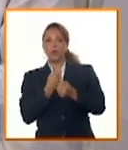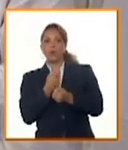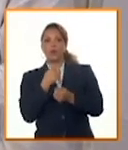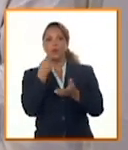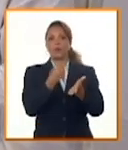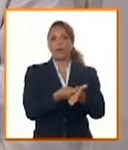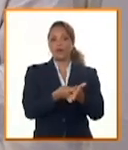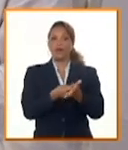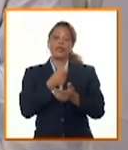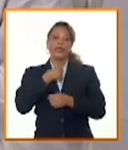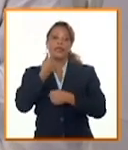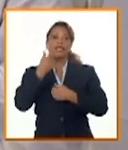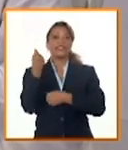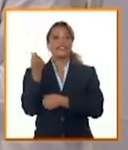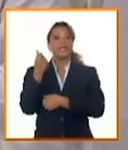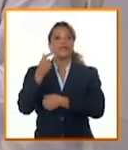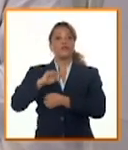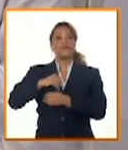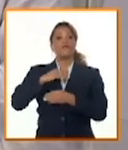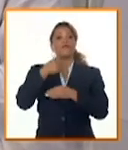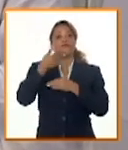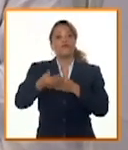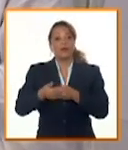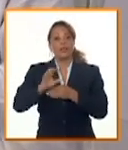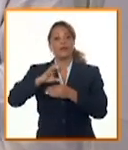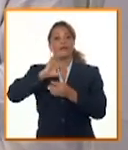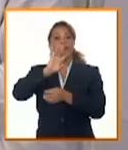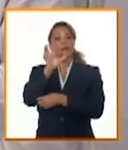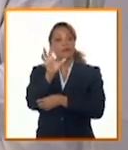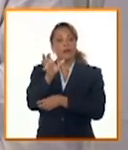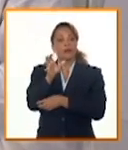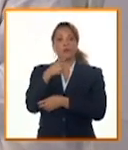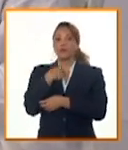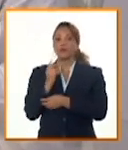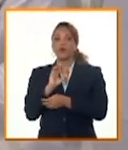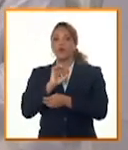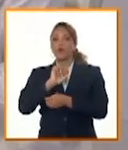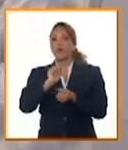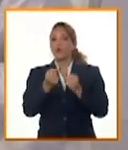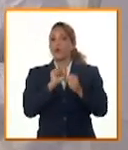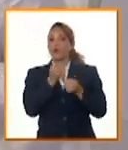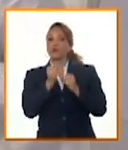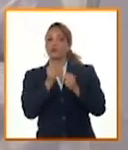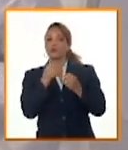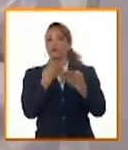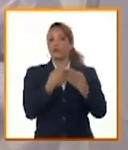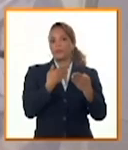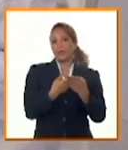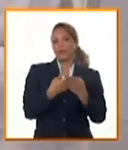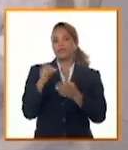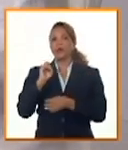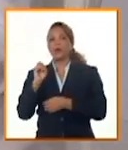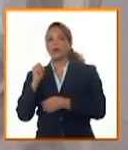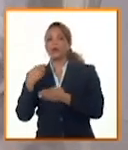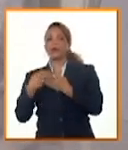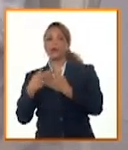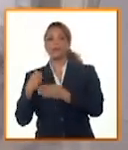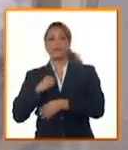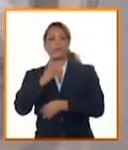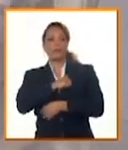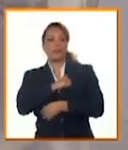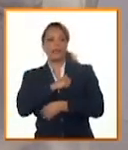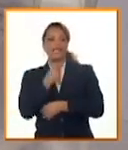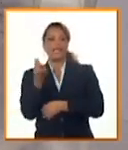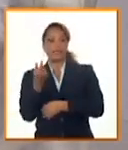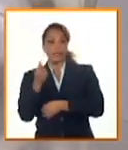el dinero que está fuera del banco no está en una empresa o en una mipyme o en un tcp el dinero que está